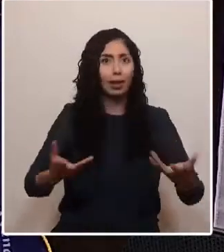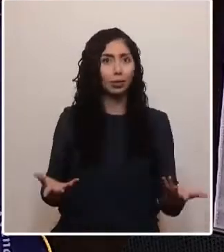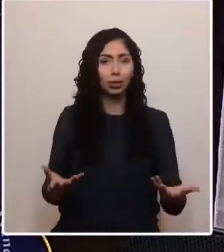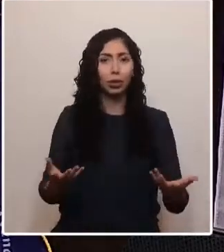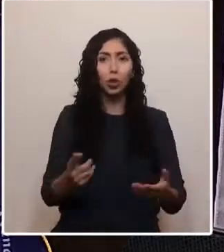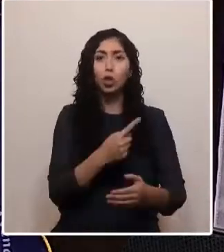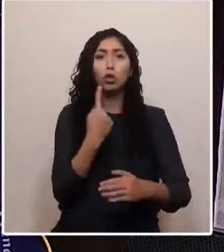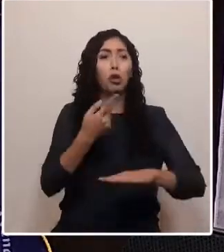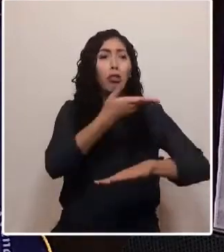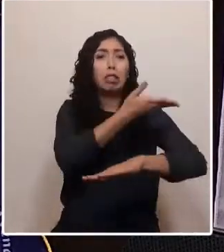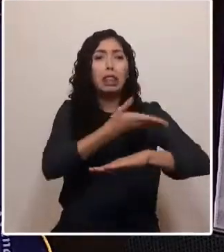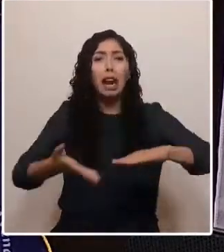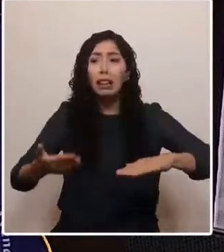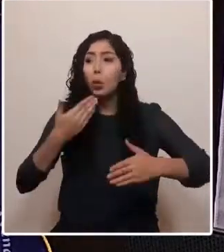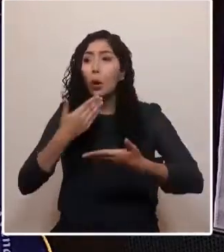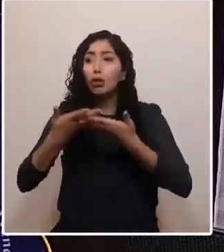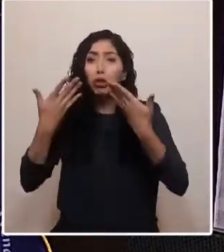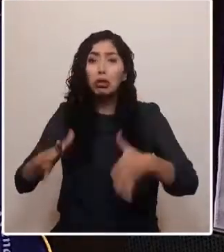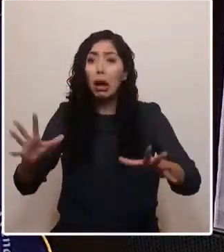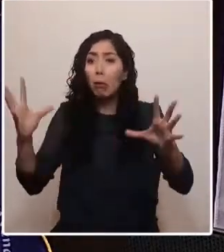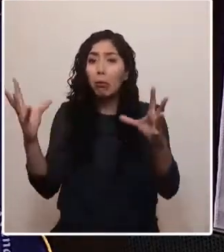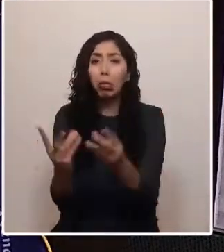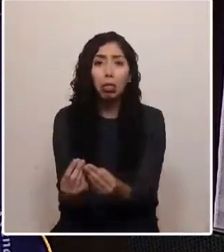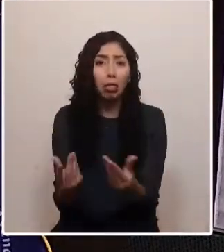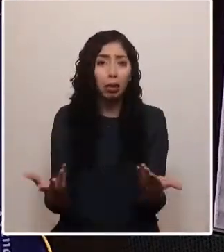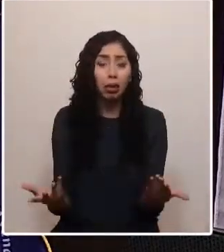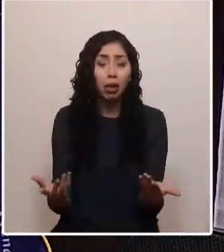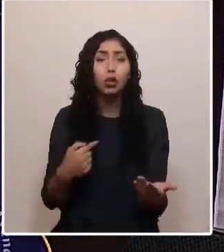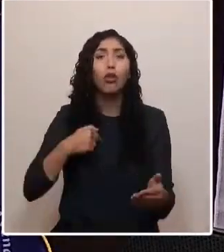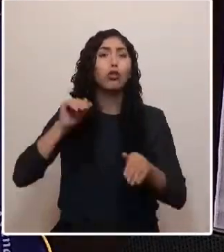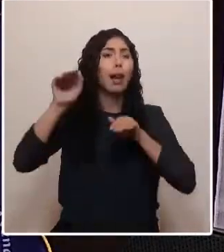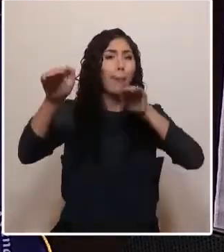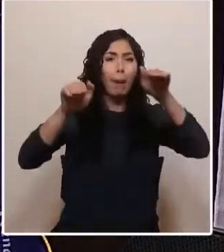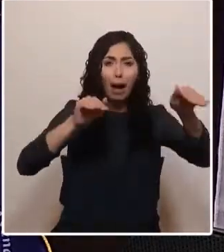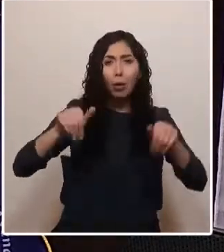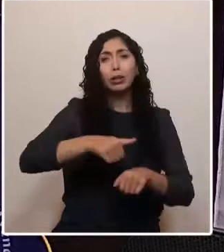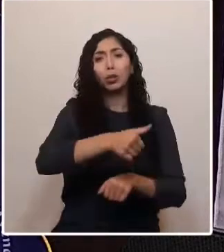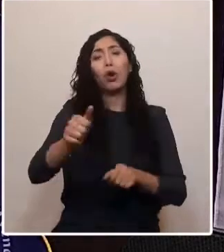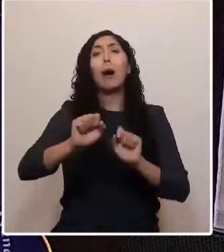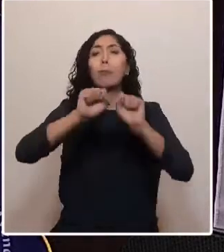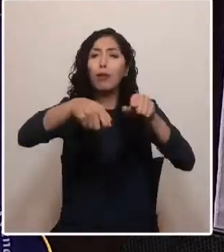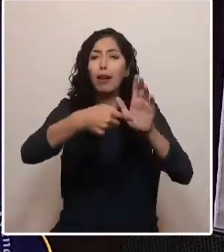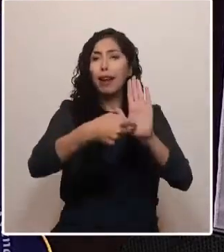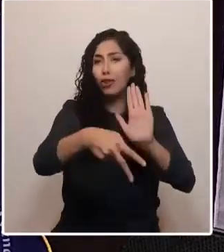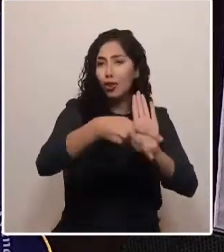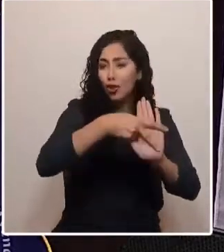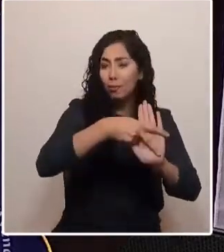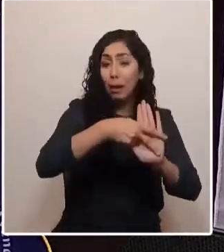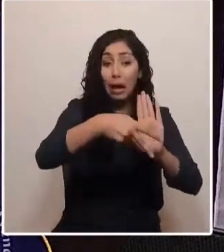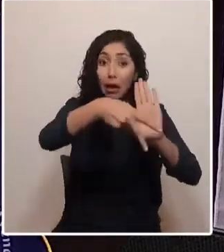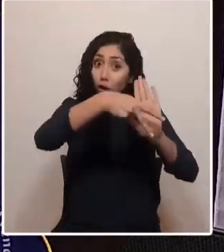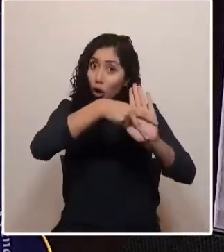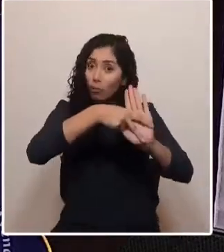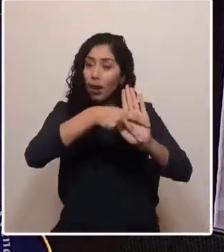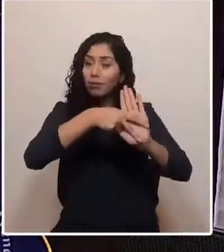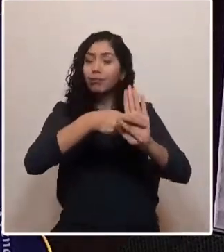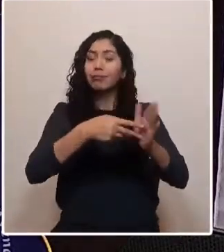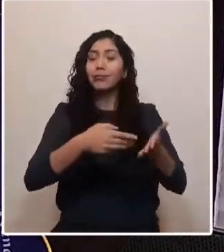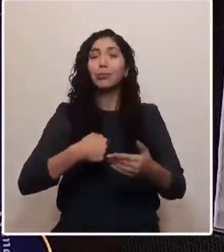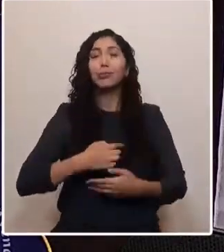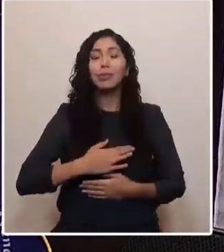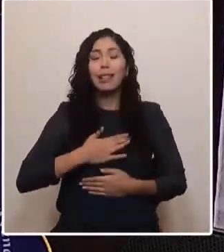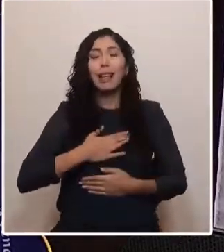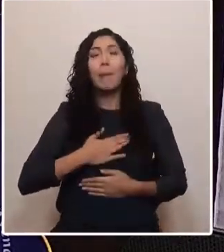cuando poco o nada quede. Hago un llamado amplio y sincero a aprobar esta norma. Dedico esta norma muy sentida a mi